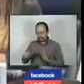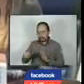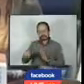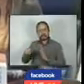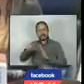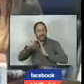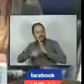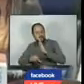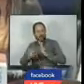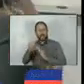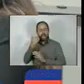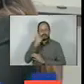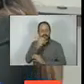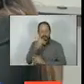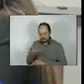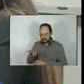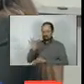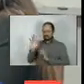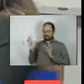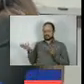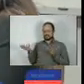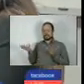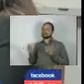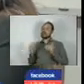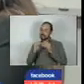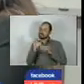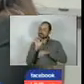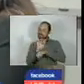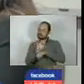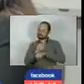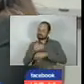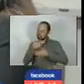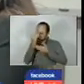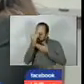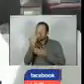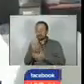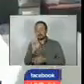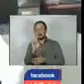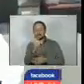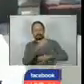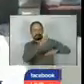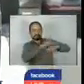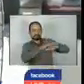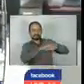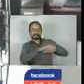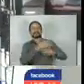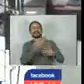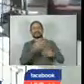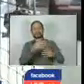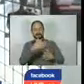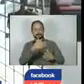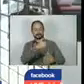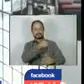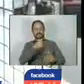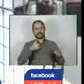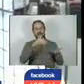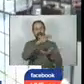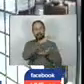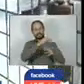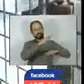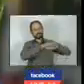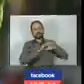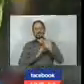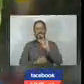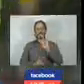o enfermo, también debe seguir una serie de recomendaciones. En primer lugar, avisar a las autoridades del Ministerio de Medio Ambiente al